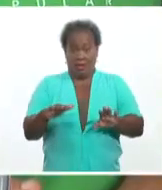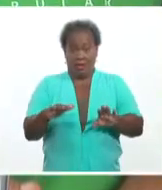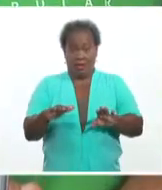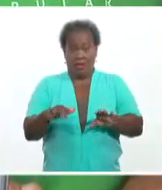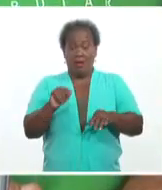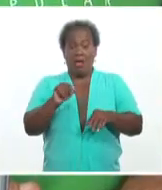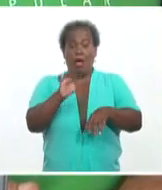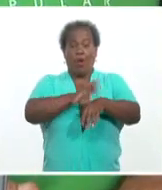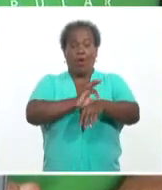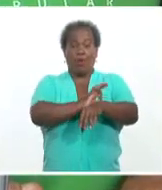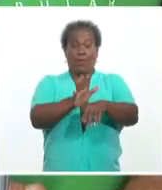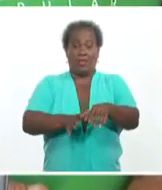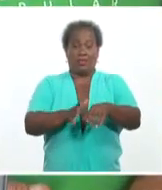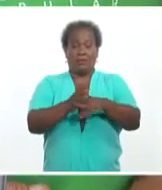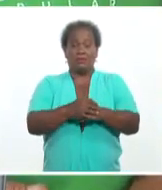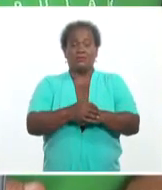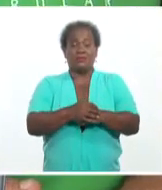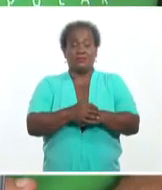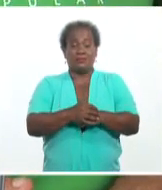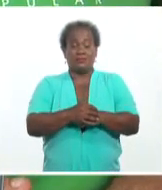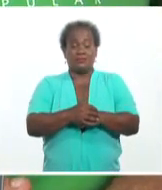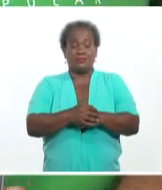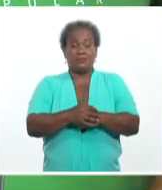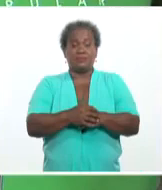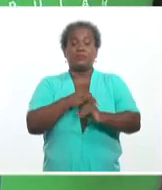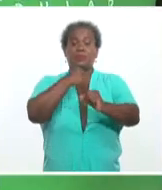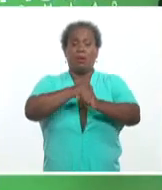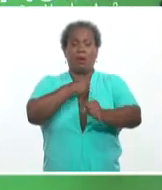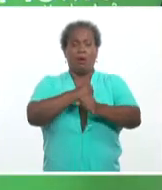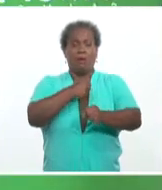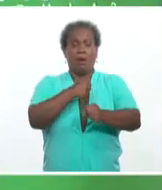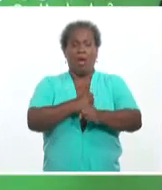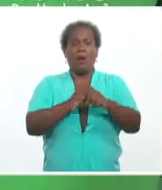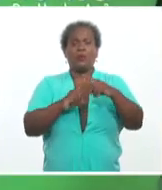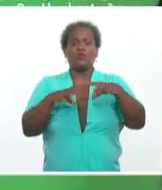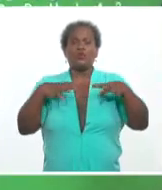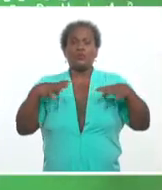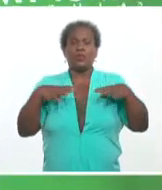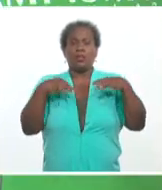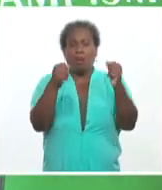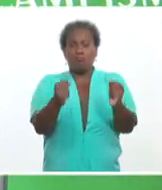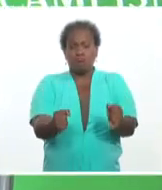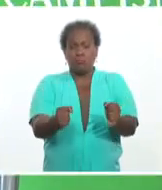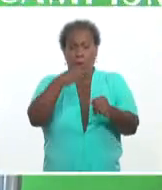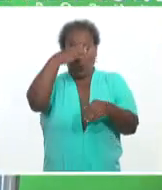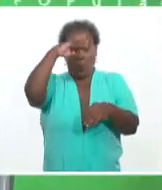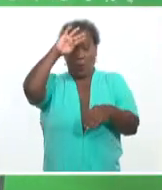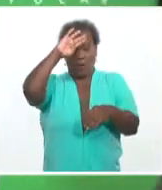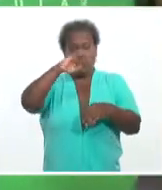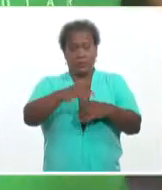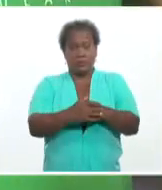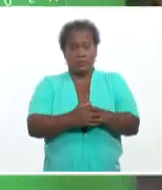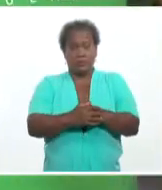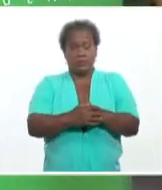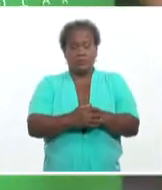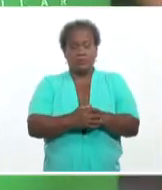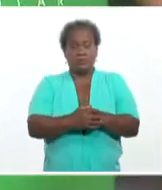pandemia que estuvimos trabajando con los turistas que quedaron que quedaron en el país varado